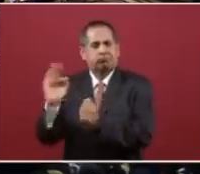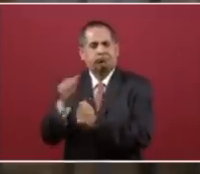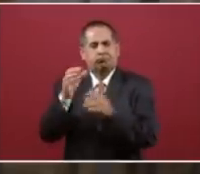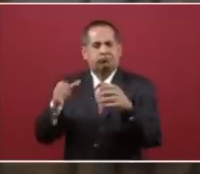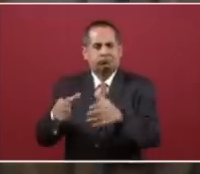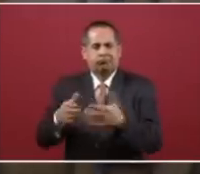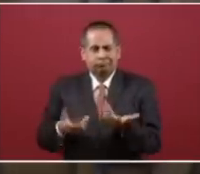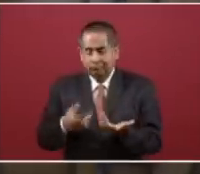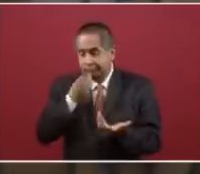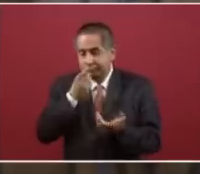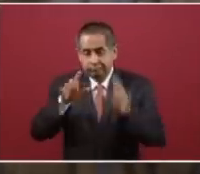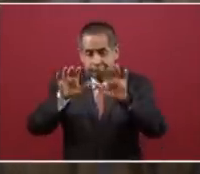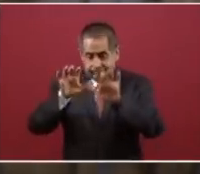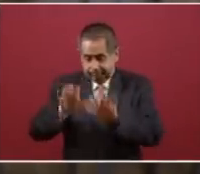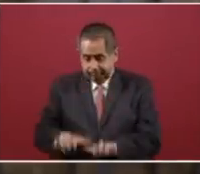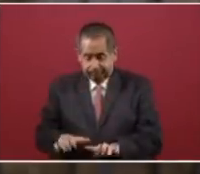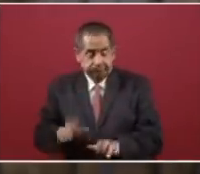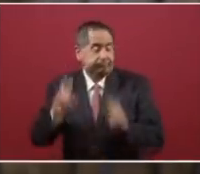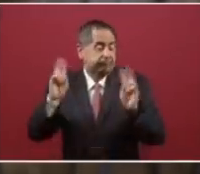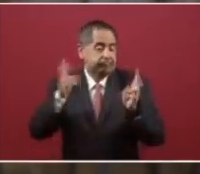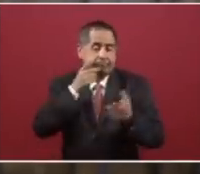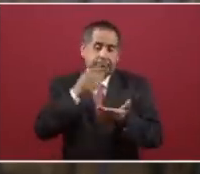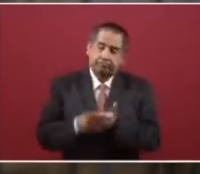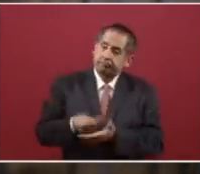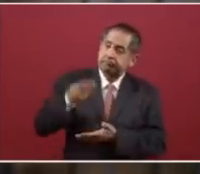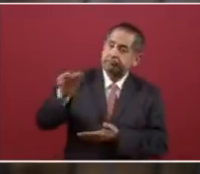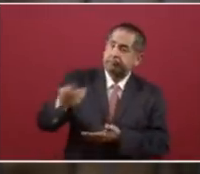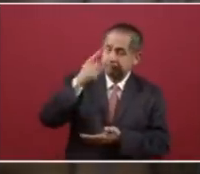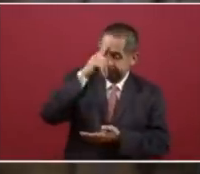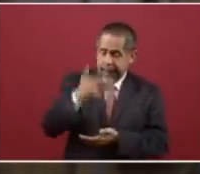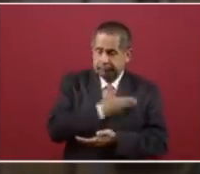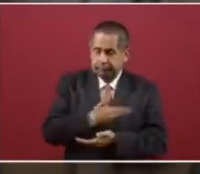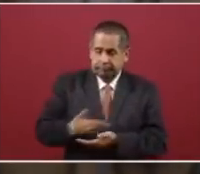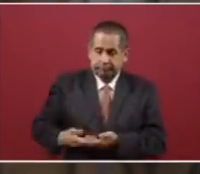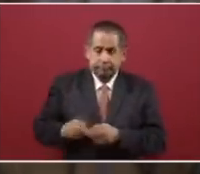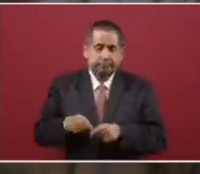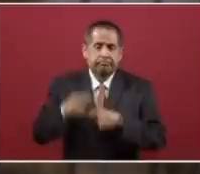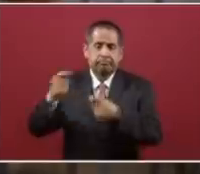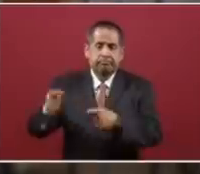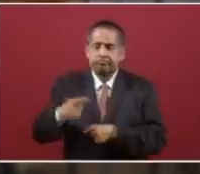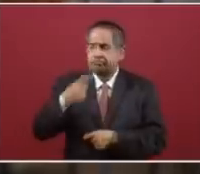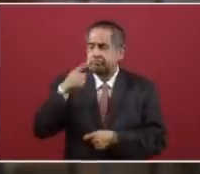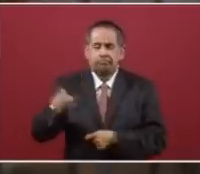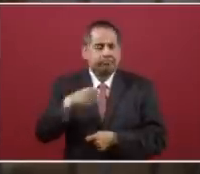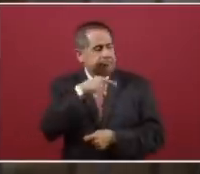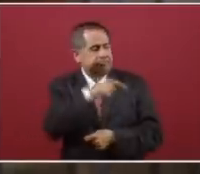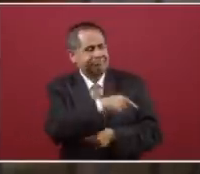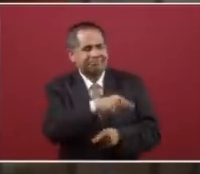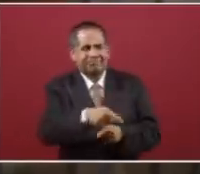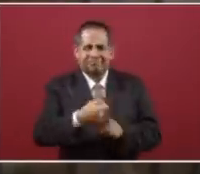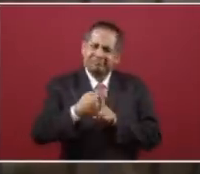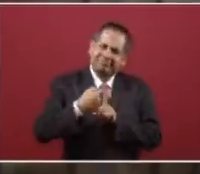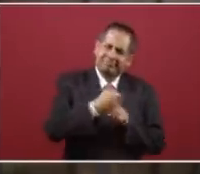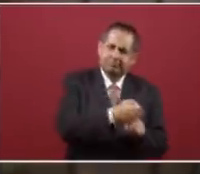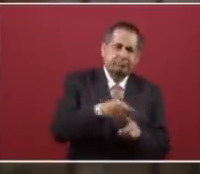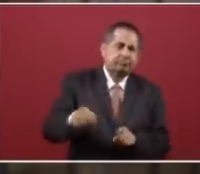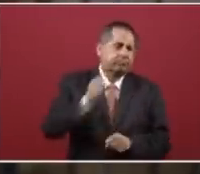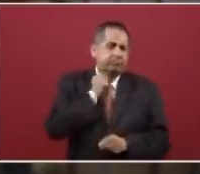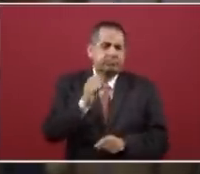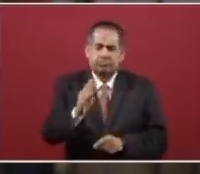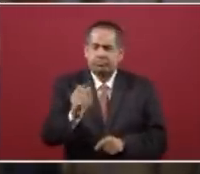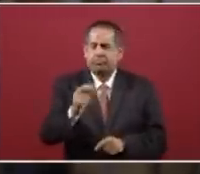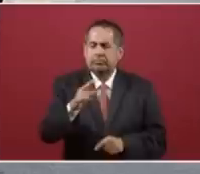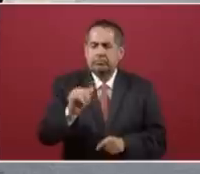documento que en teoría le van a hacer llegar a la presidencia de la república donde acusan supuestas presiones de este senador y que